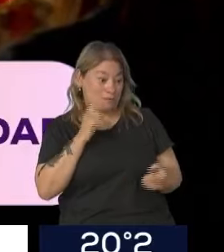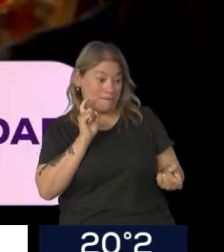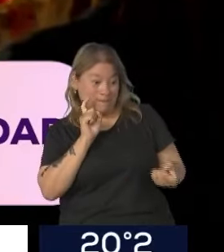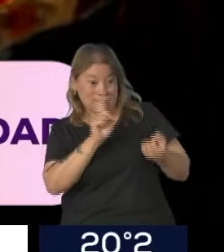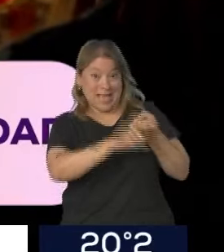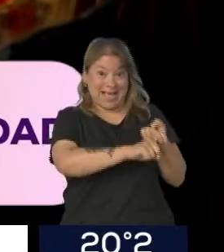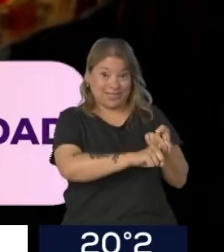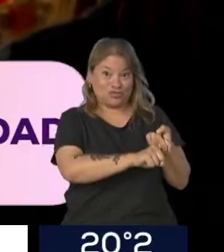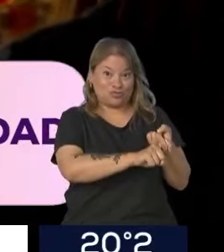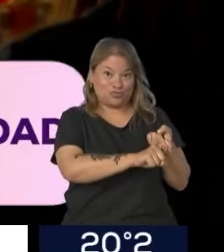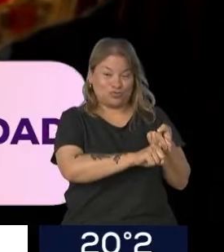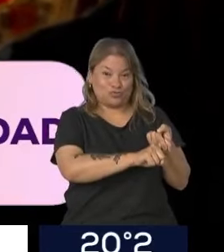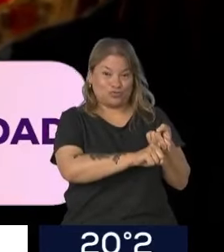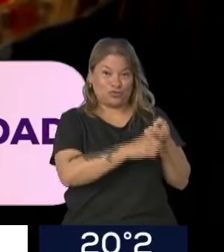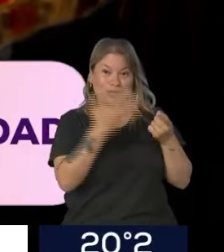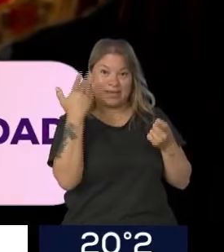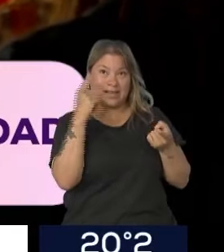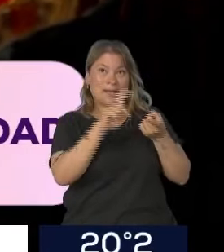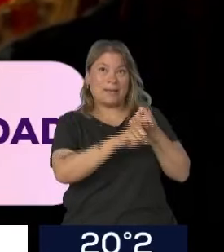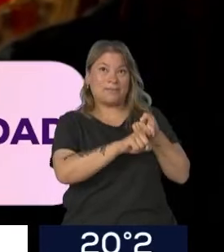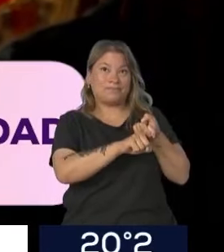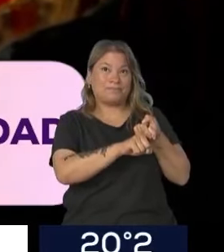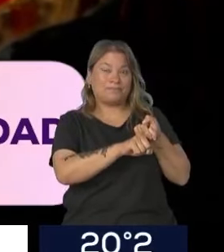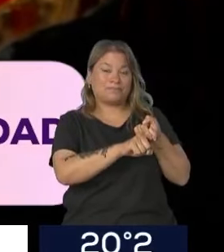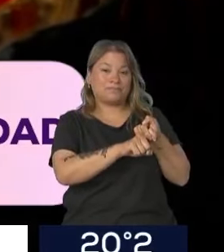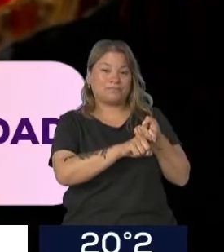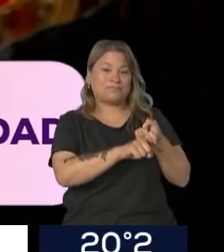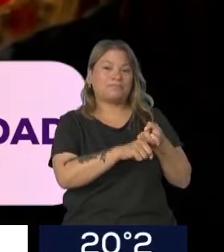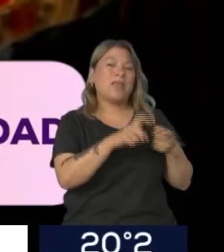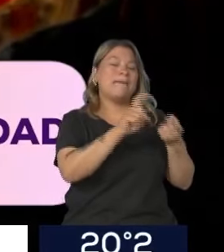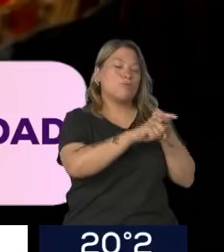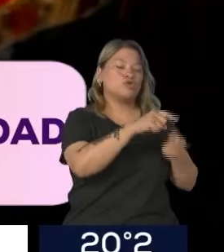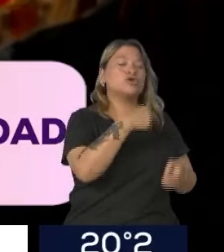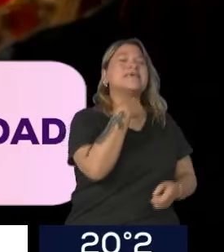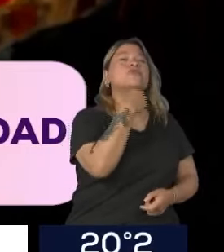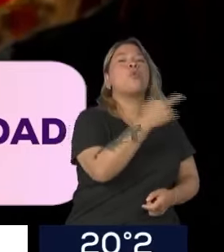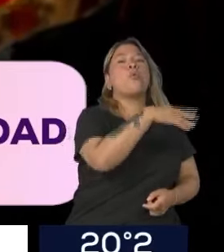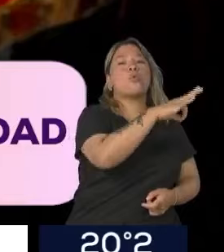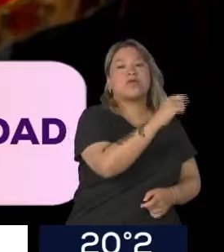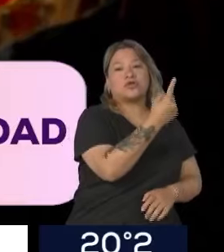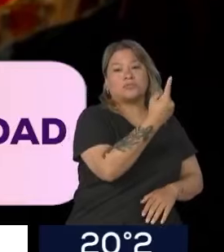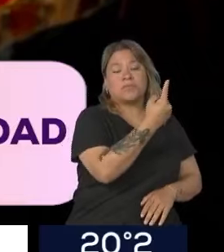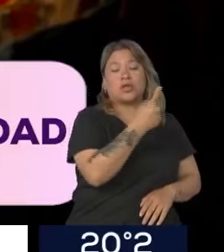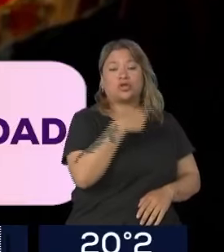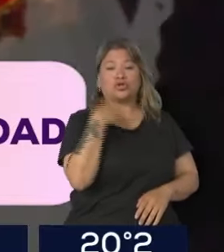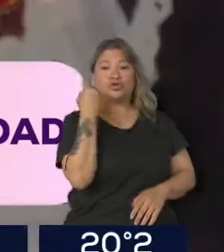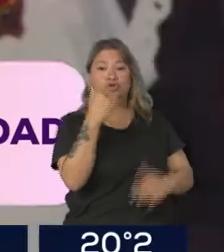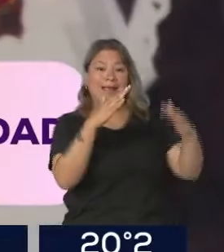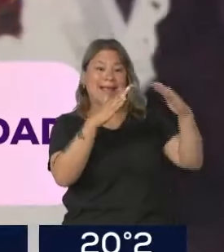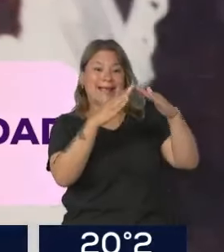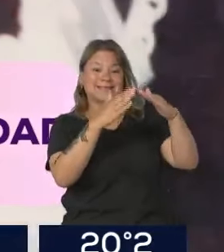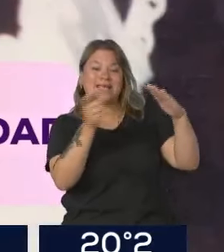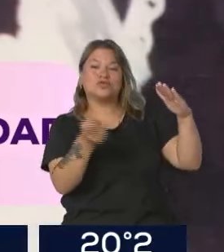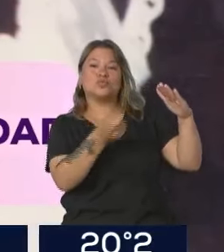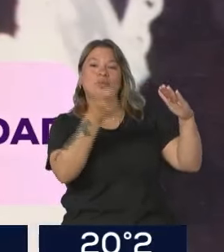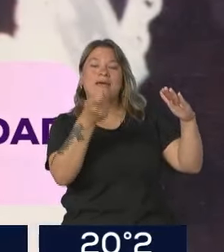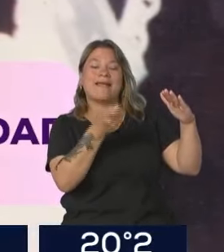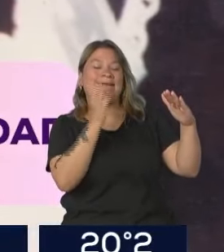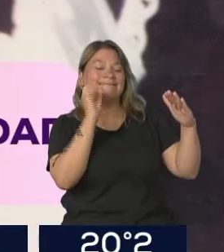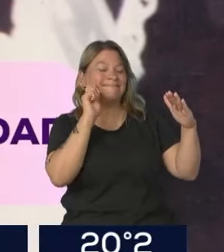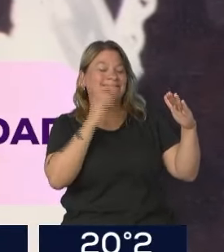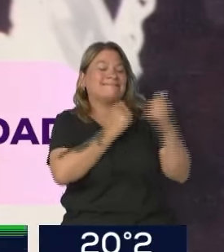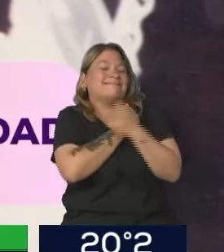caso, mi marido único hijo, nosotros vivíamos en la casa de mi suegra, divina, mi suegra Chabelita, le mando un beso, porque si no